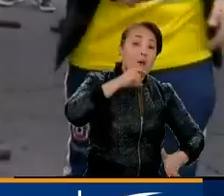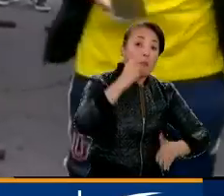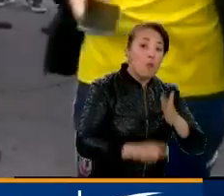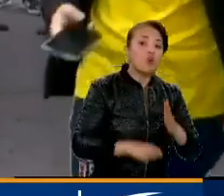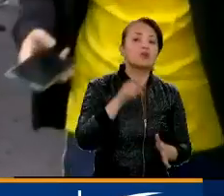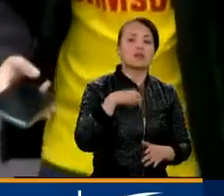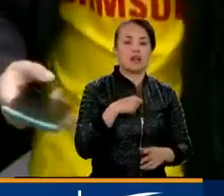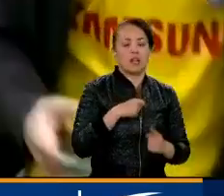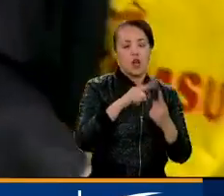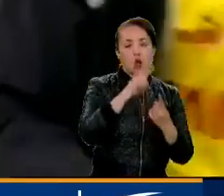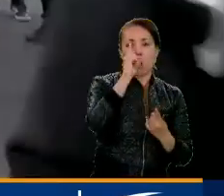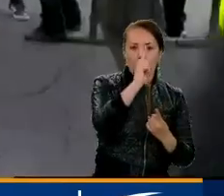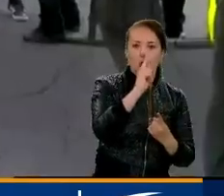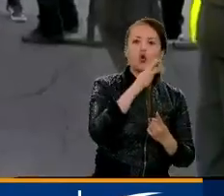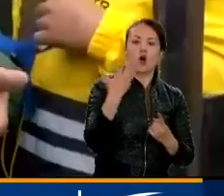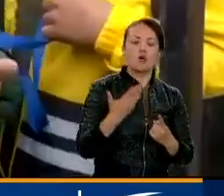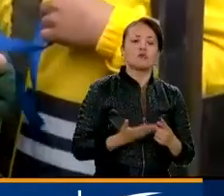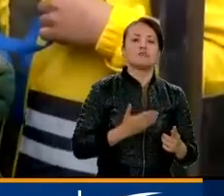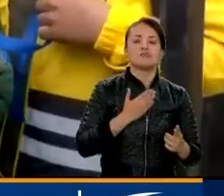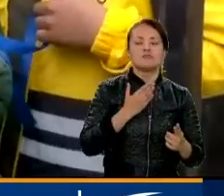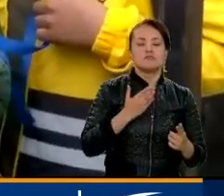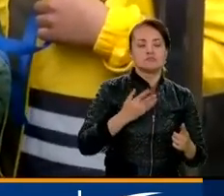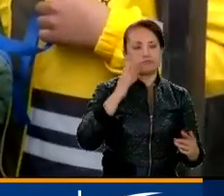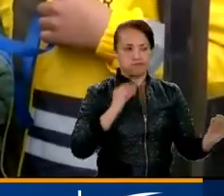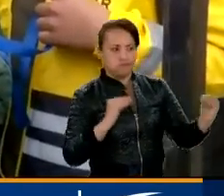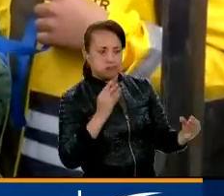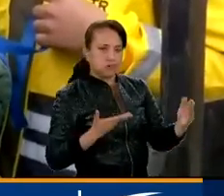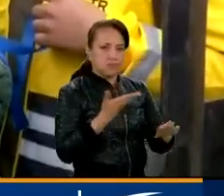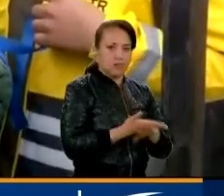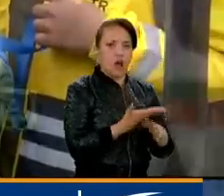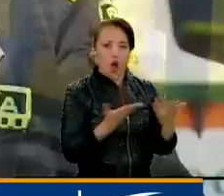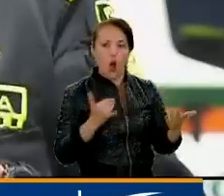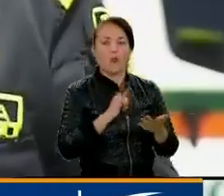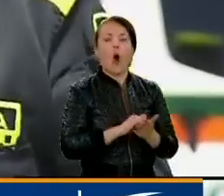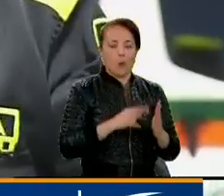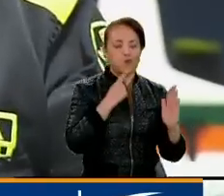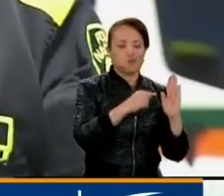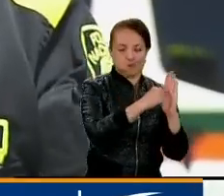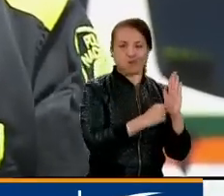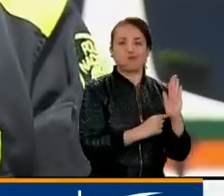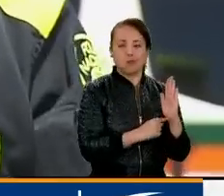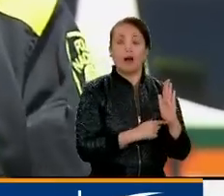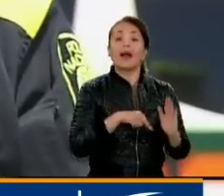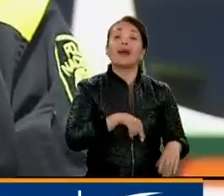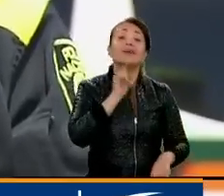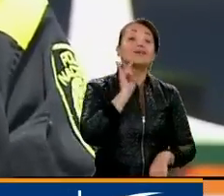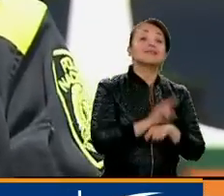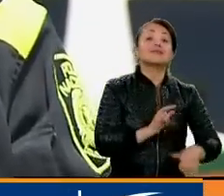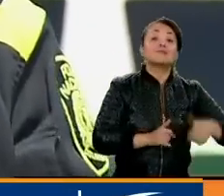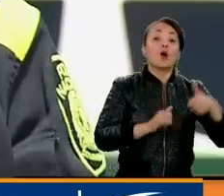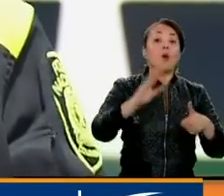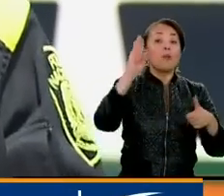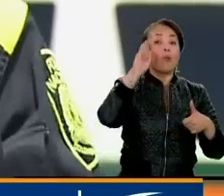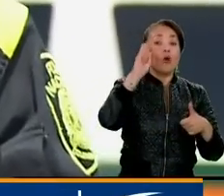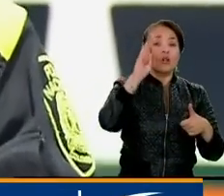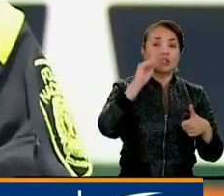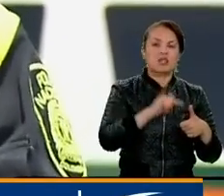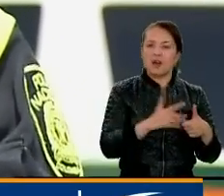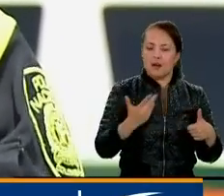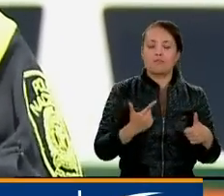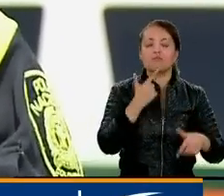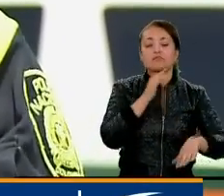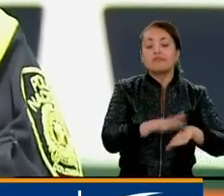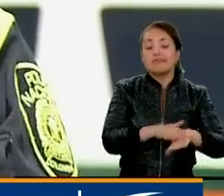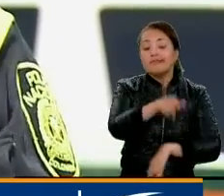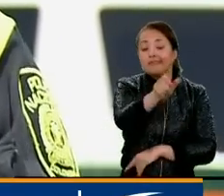recurso de reposición, un recurso de apelación, del cual se establece dentro de la misma norma, y el inspector de policía, en efecto suspensorio, le va a